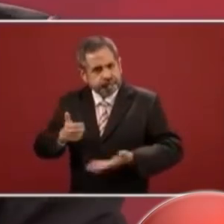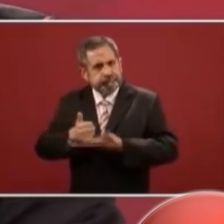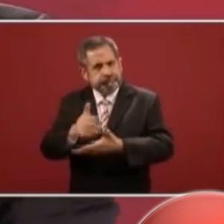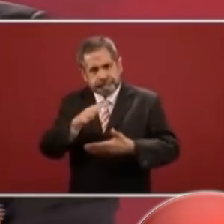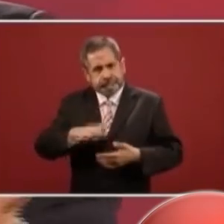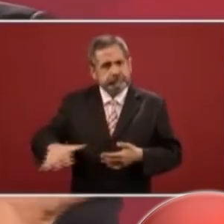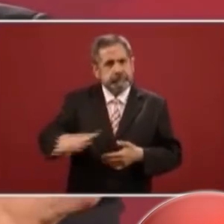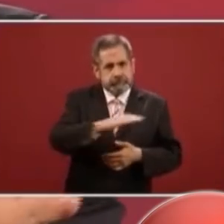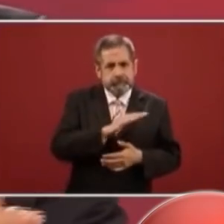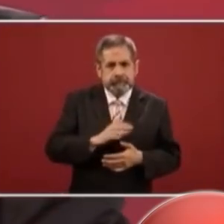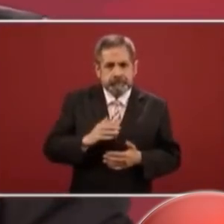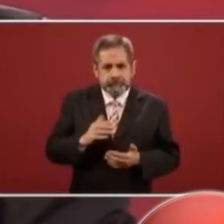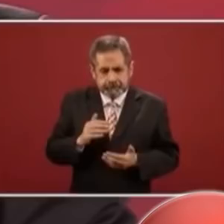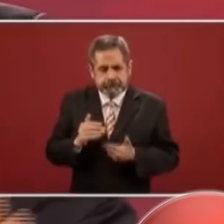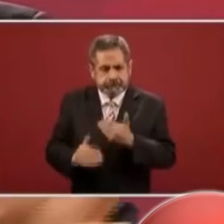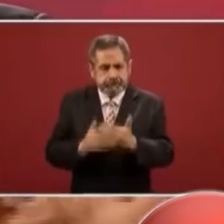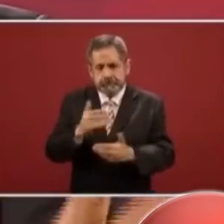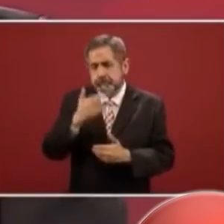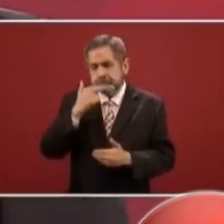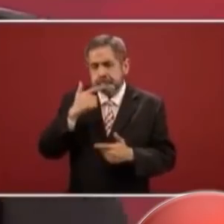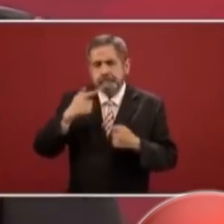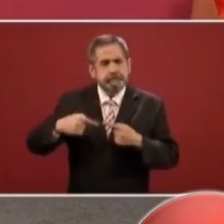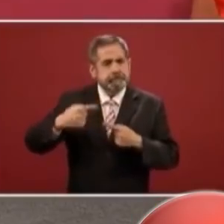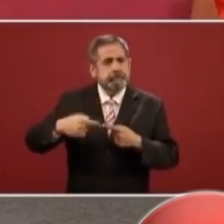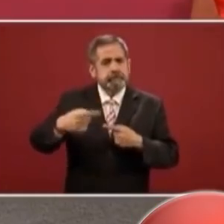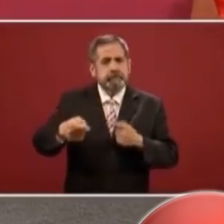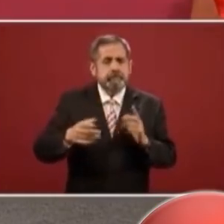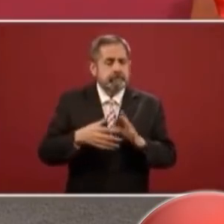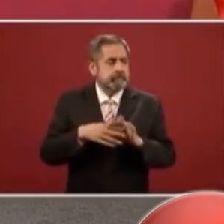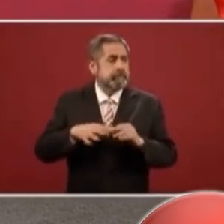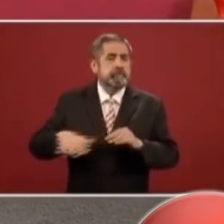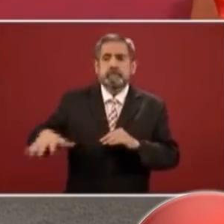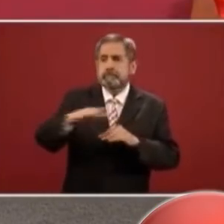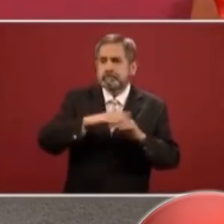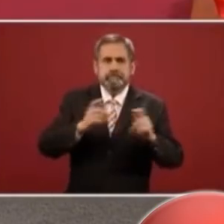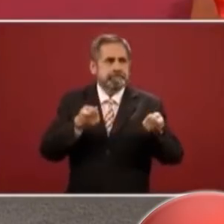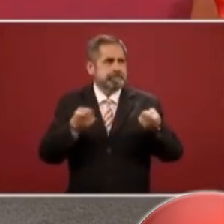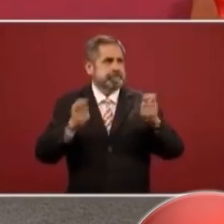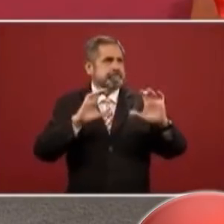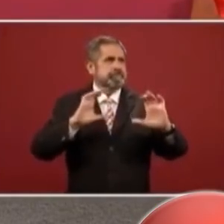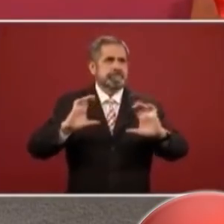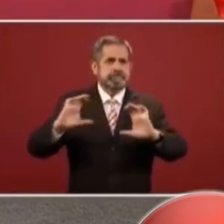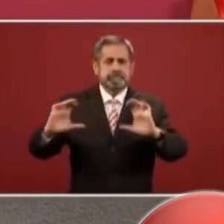Para ir avanzando, serenando al país,